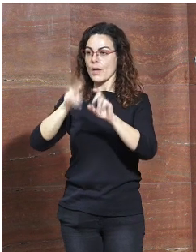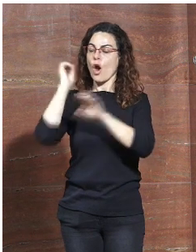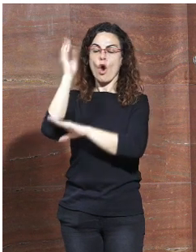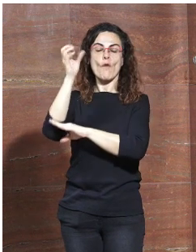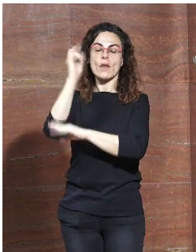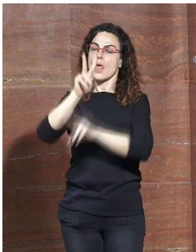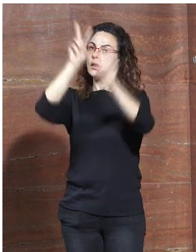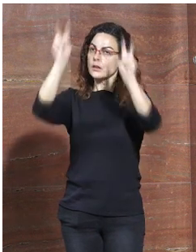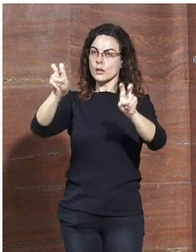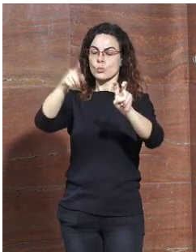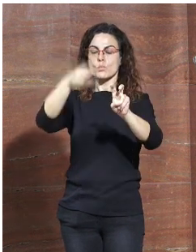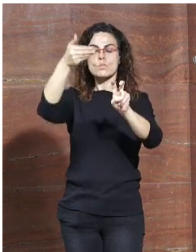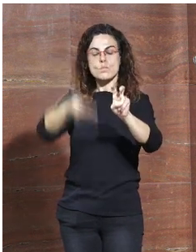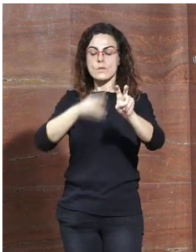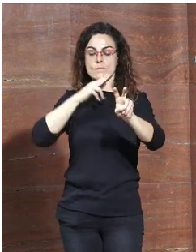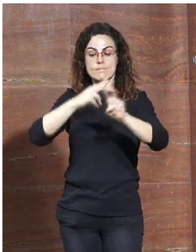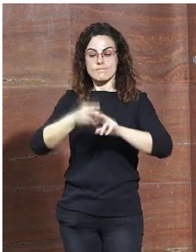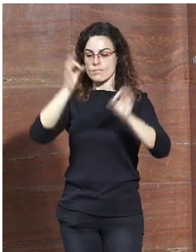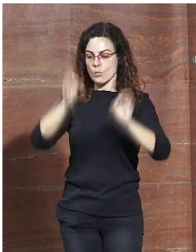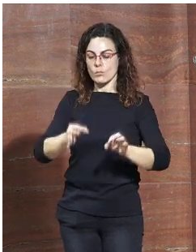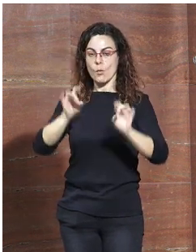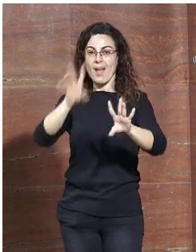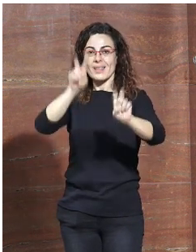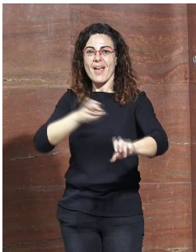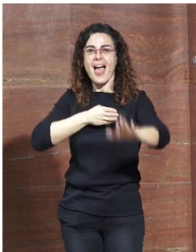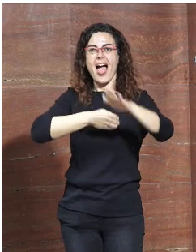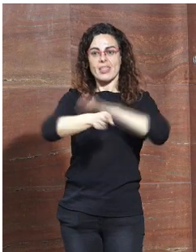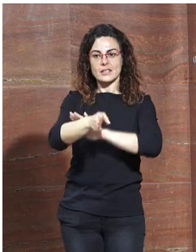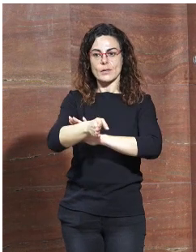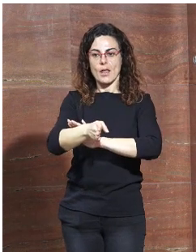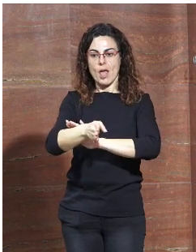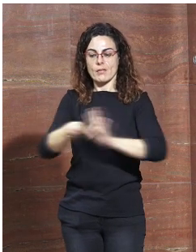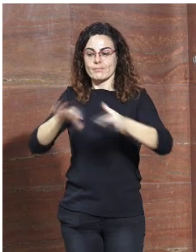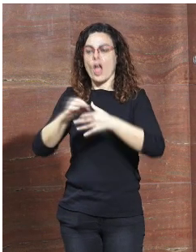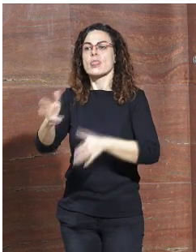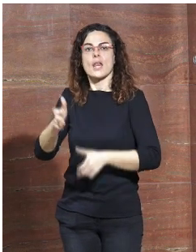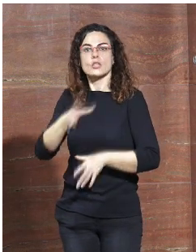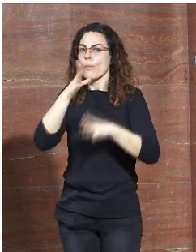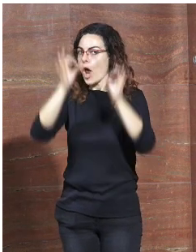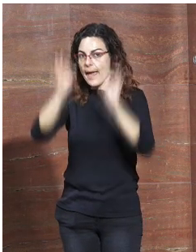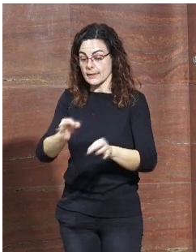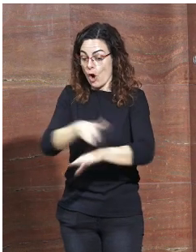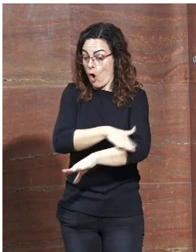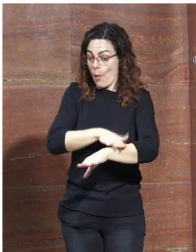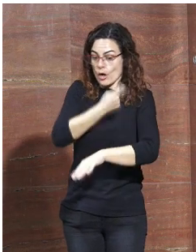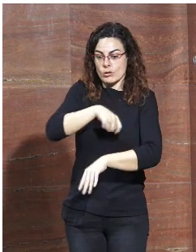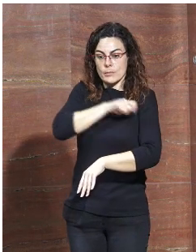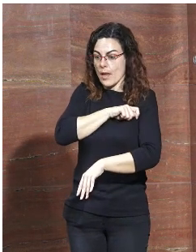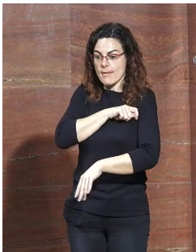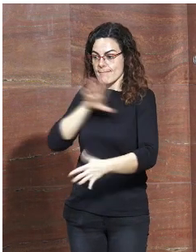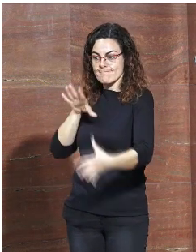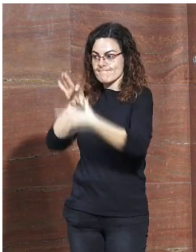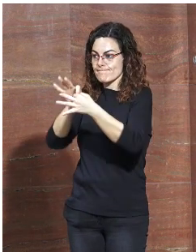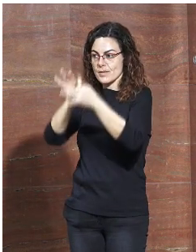este título como eje, que es accesibilidad por derecho, porque es así como lo entiende el Gobierno de España. Y